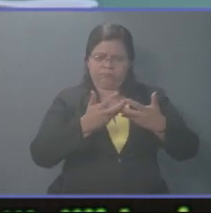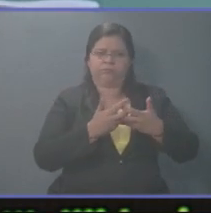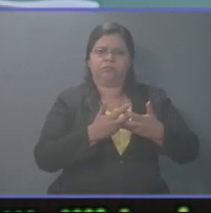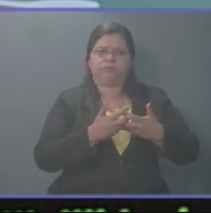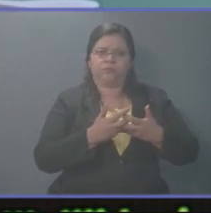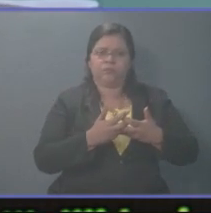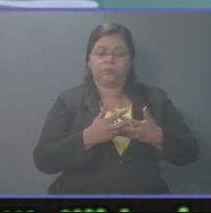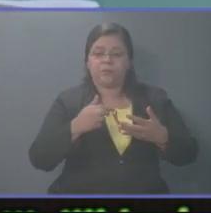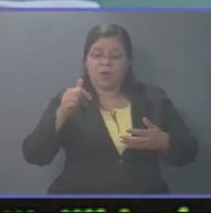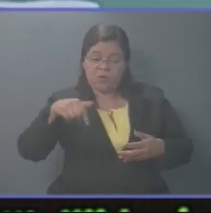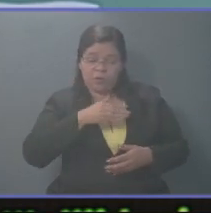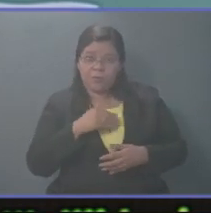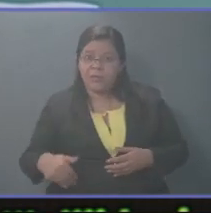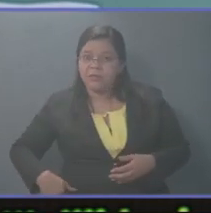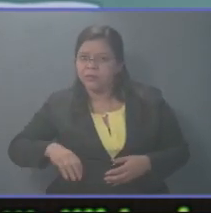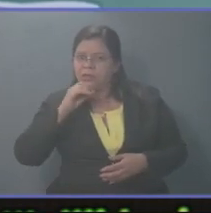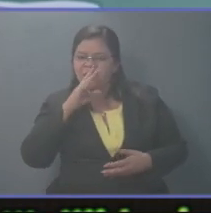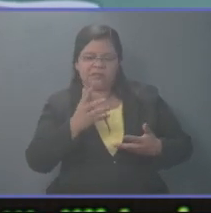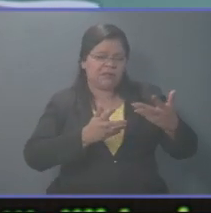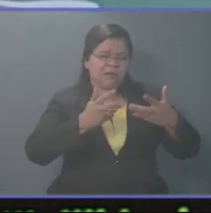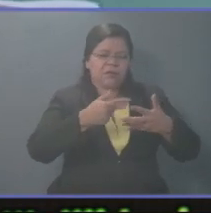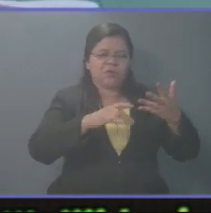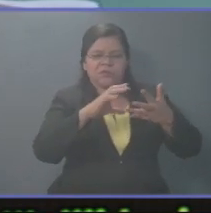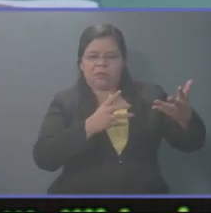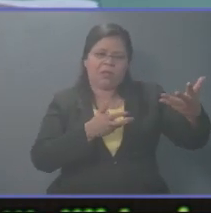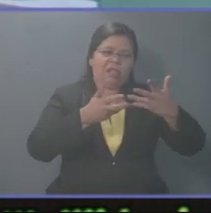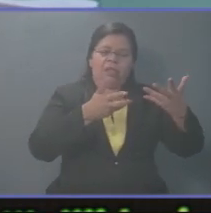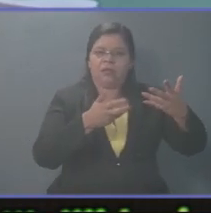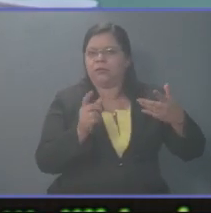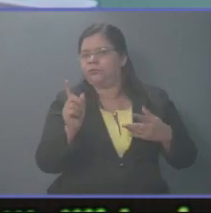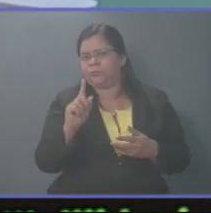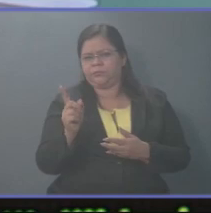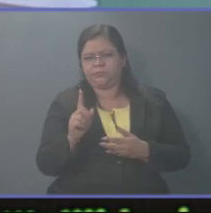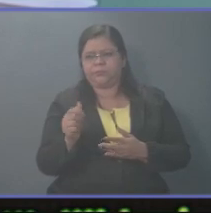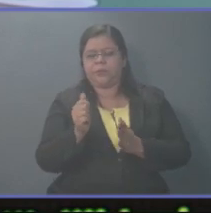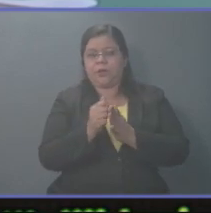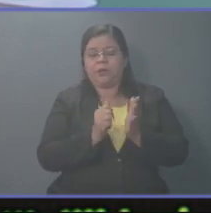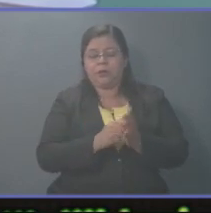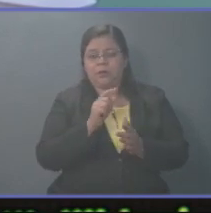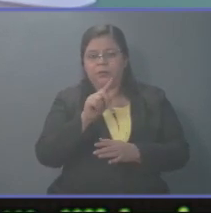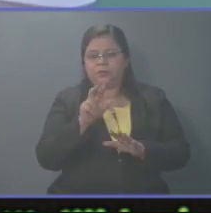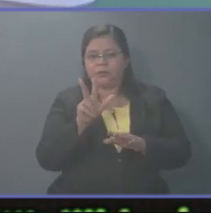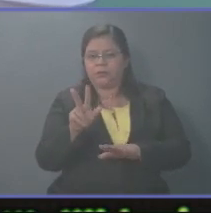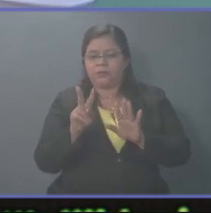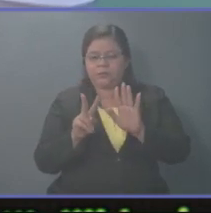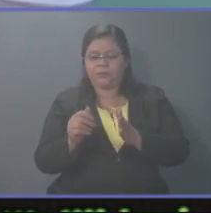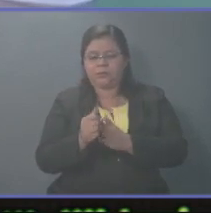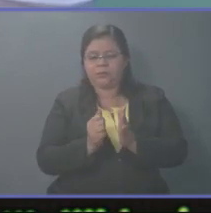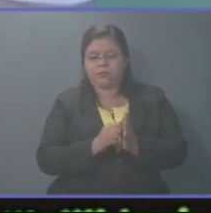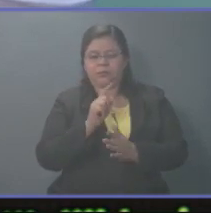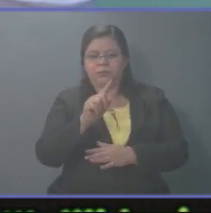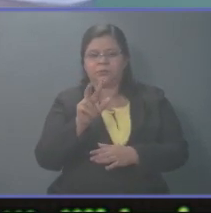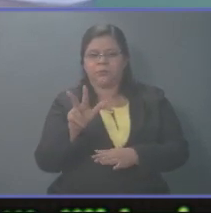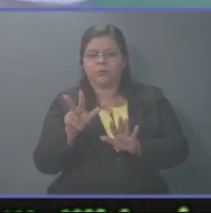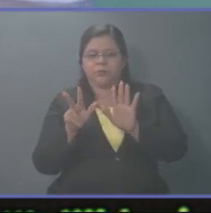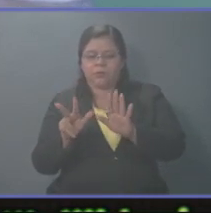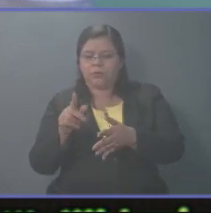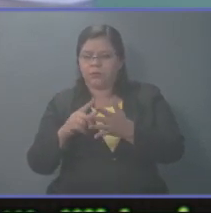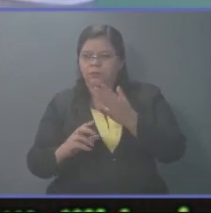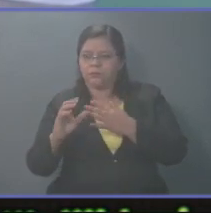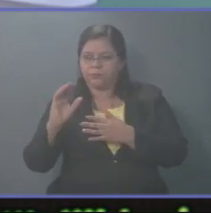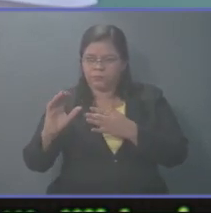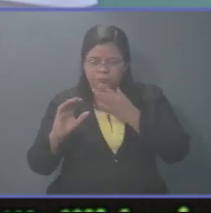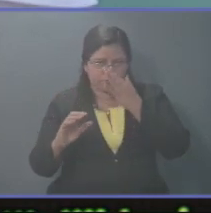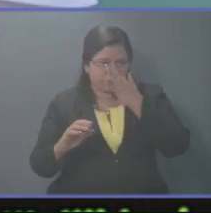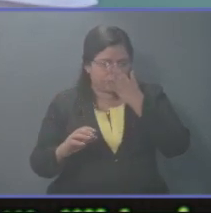de la República y en consecuencia, con base en los artículos 137 y 138 de la Constitución,